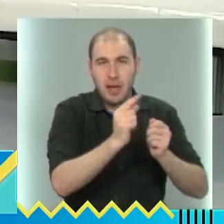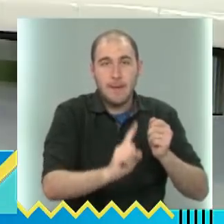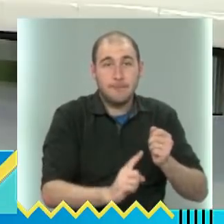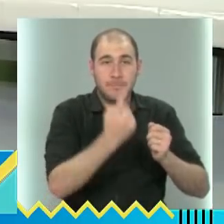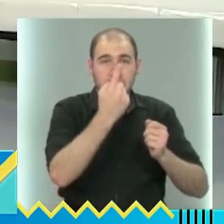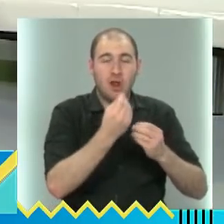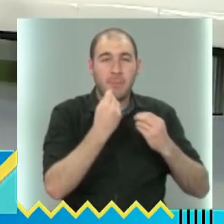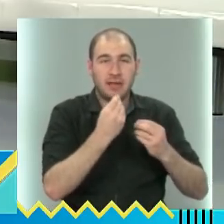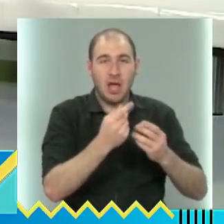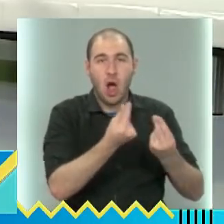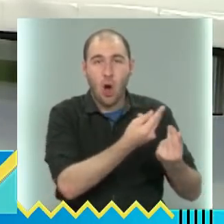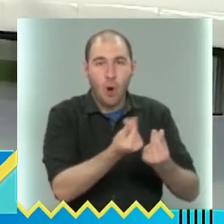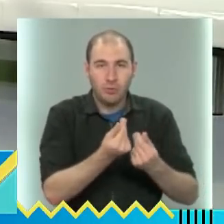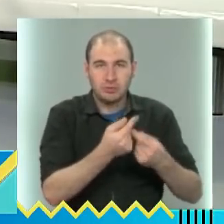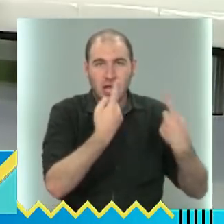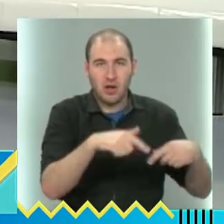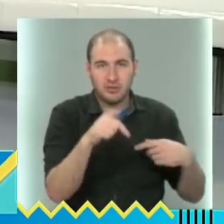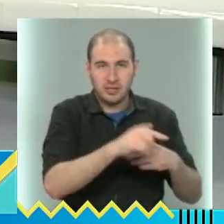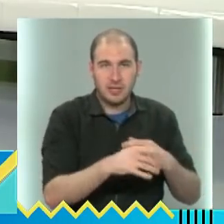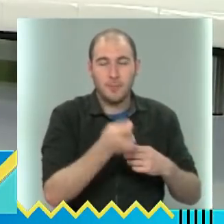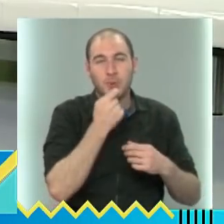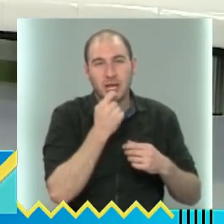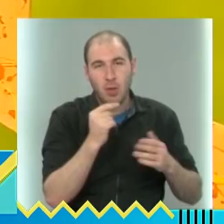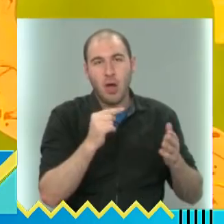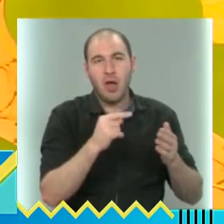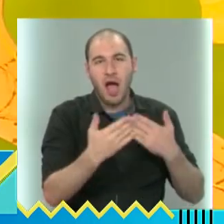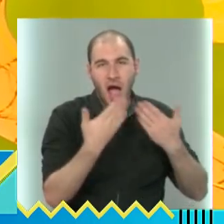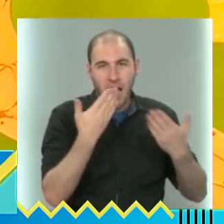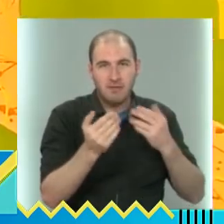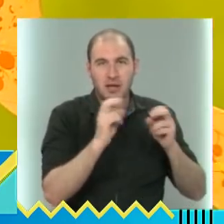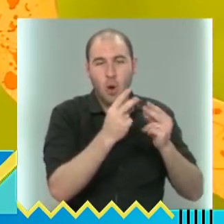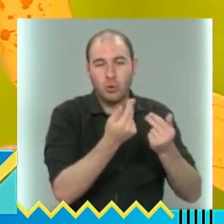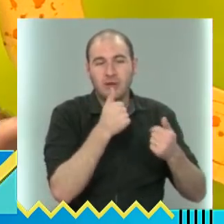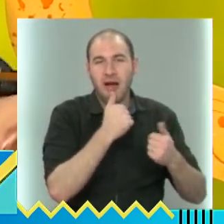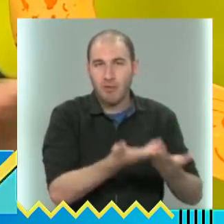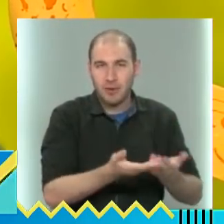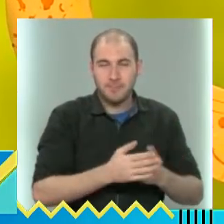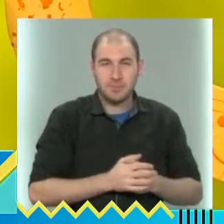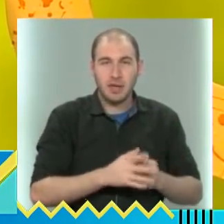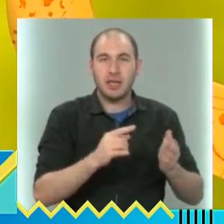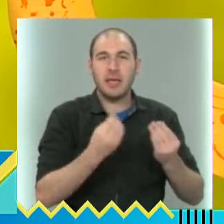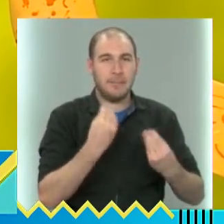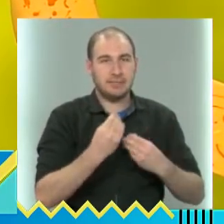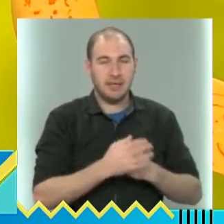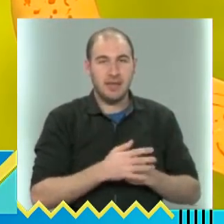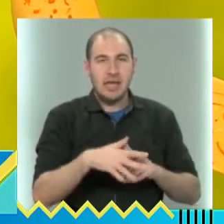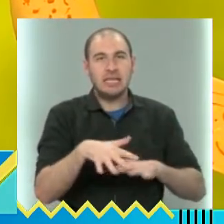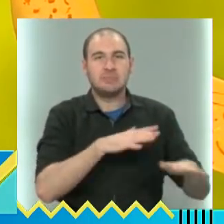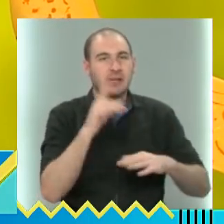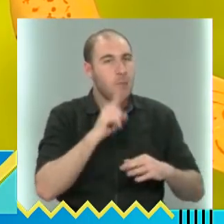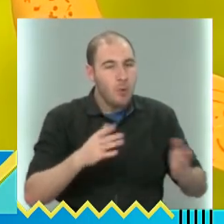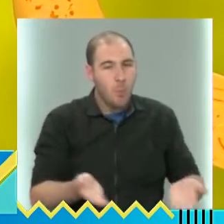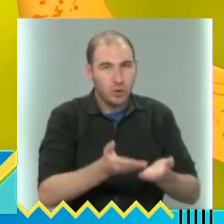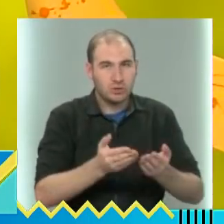prioriza para la utilización de esto, si llegamos al punto de hablar de los usos de agua. Entonces, el punto es, la sismicidad